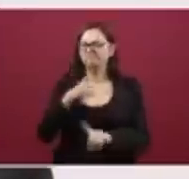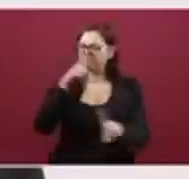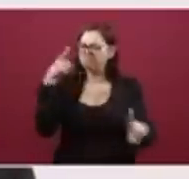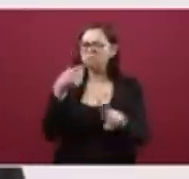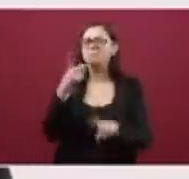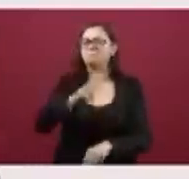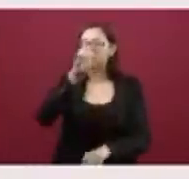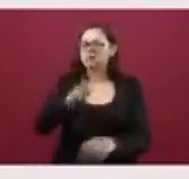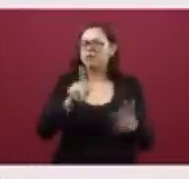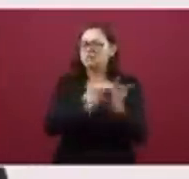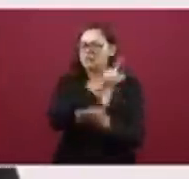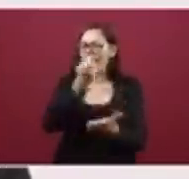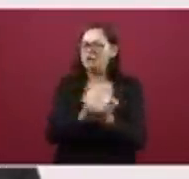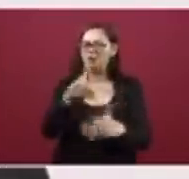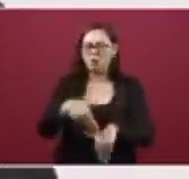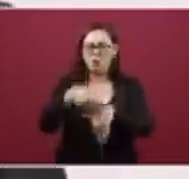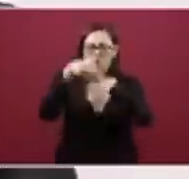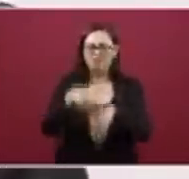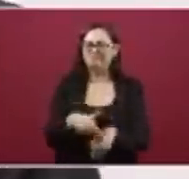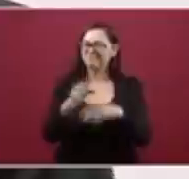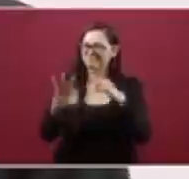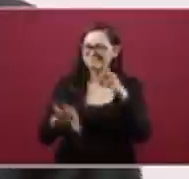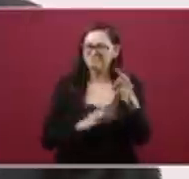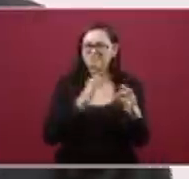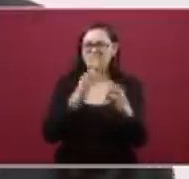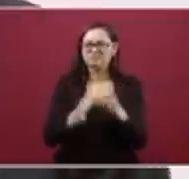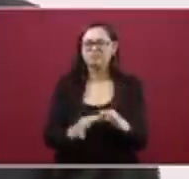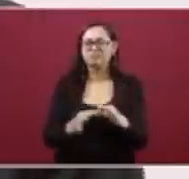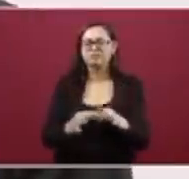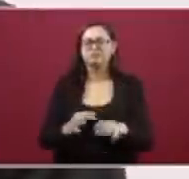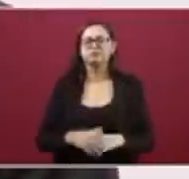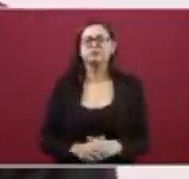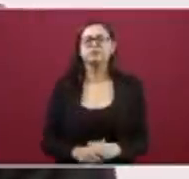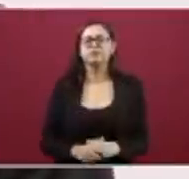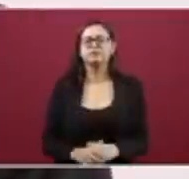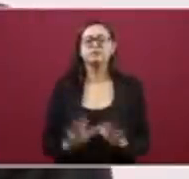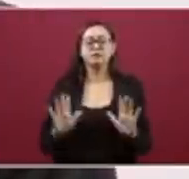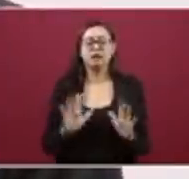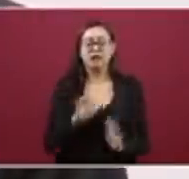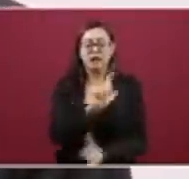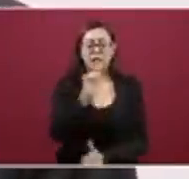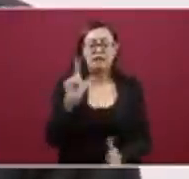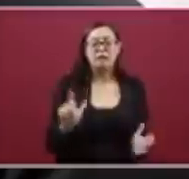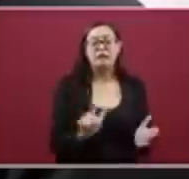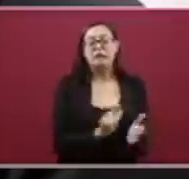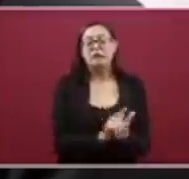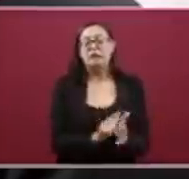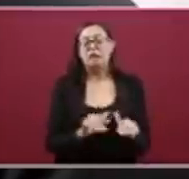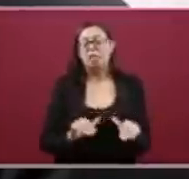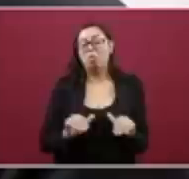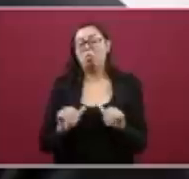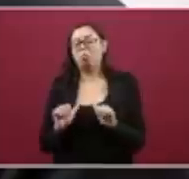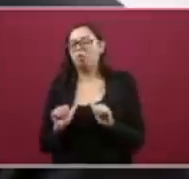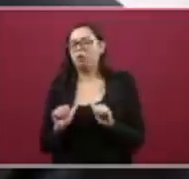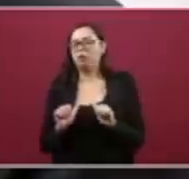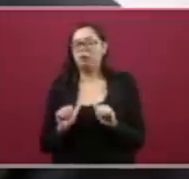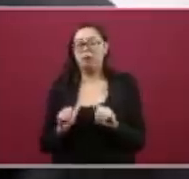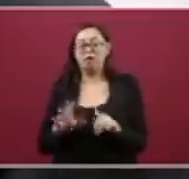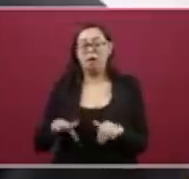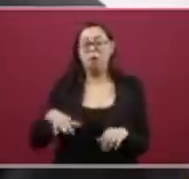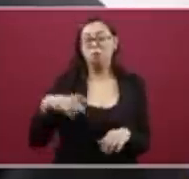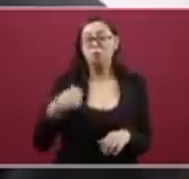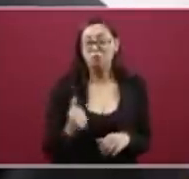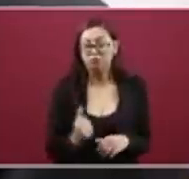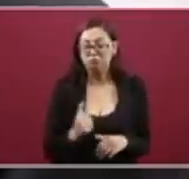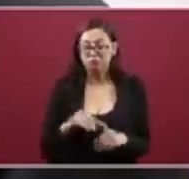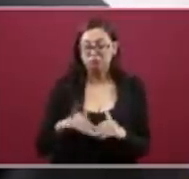seguiremos apegándonos al principio de que al margen de la ley nada y por encima de la ley nadie